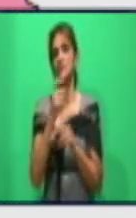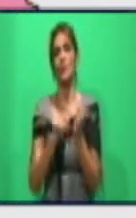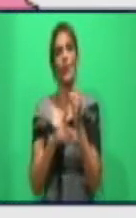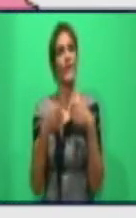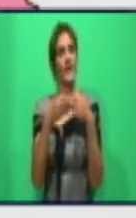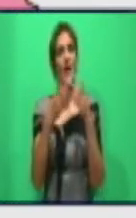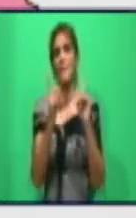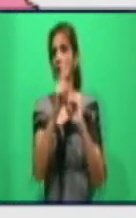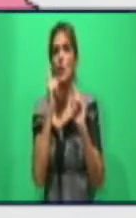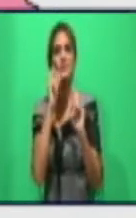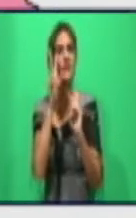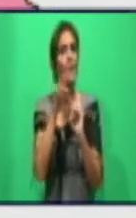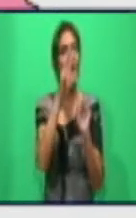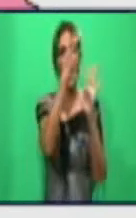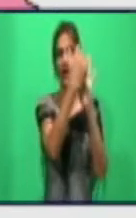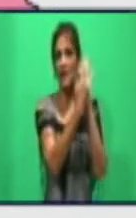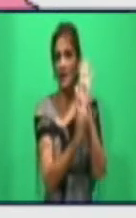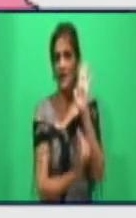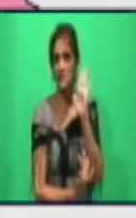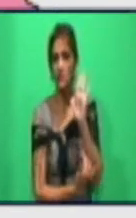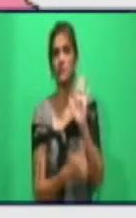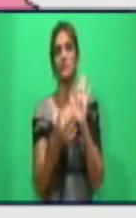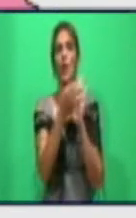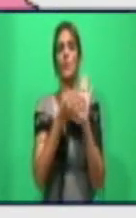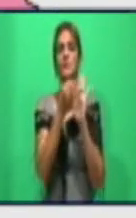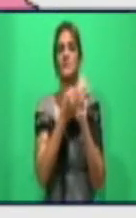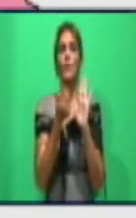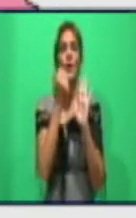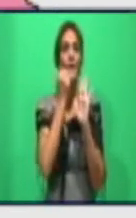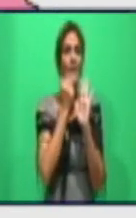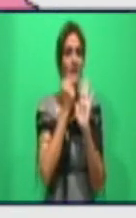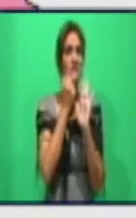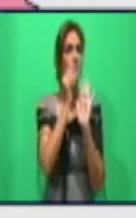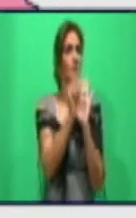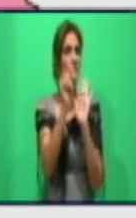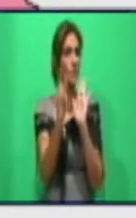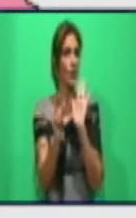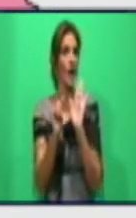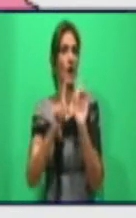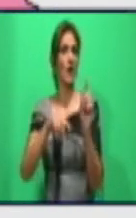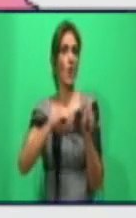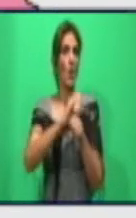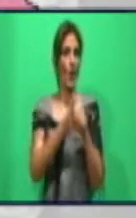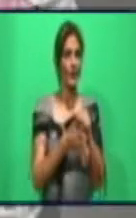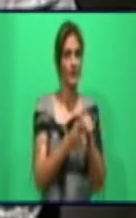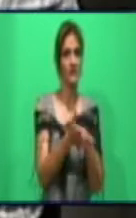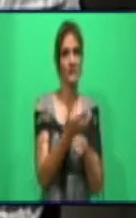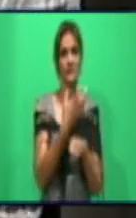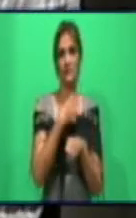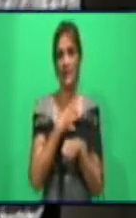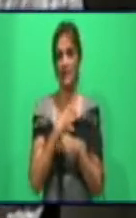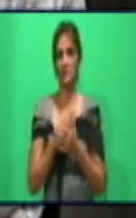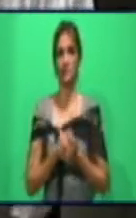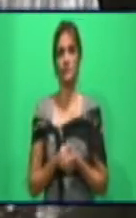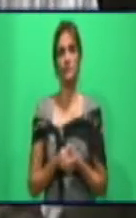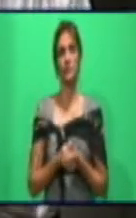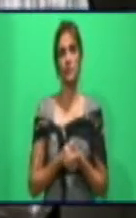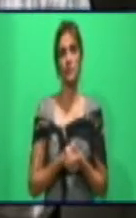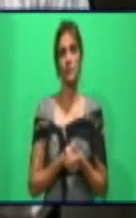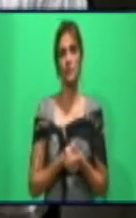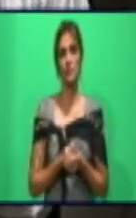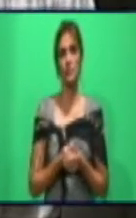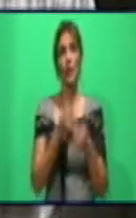de los municipios que más casos reporta vamos a las pasamos a la al otro soporte que teníamos donde